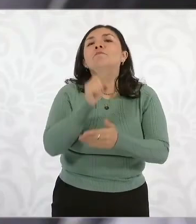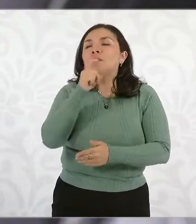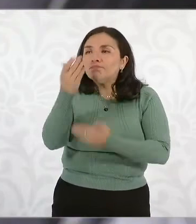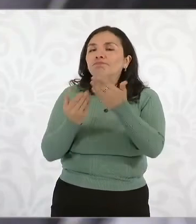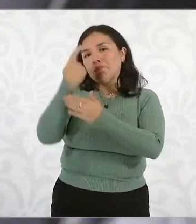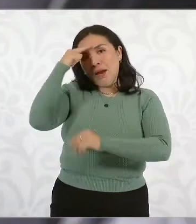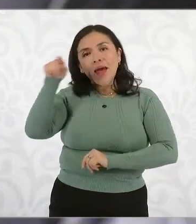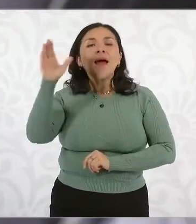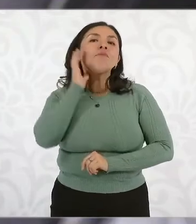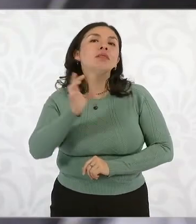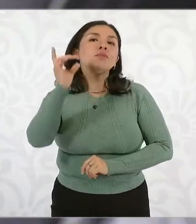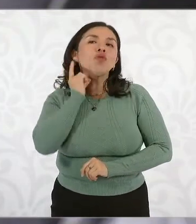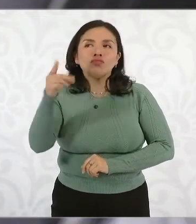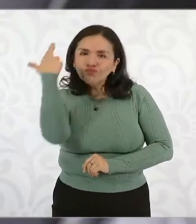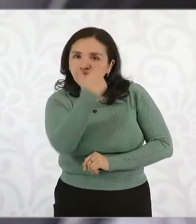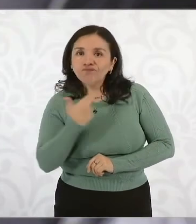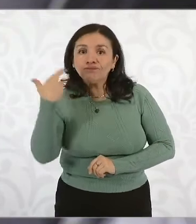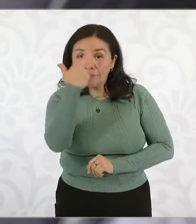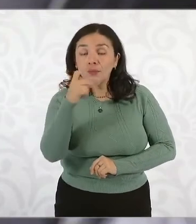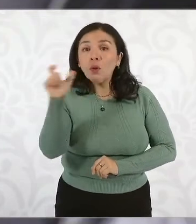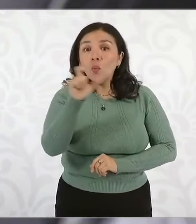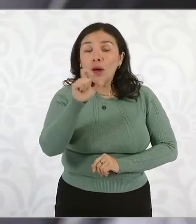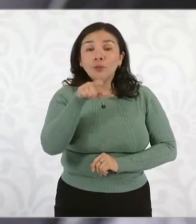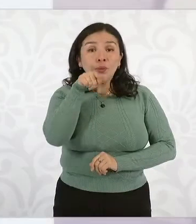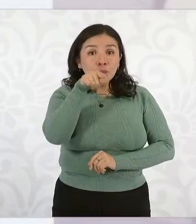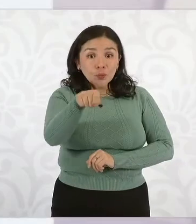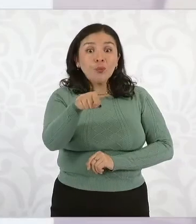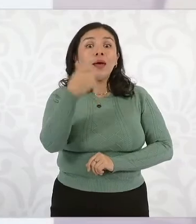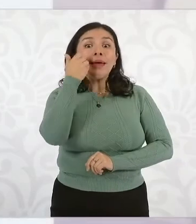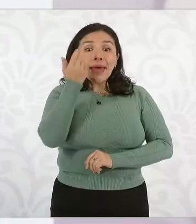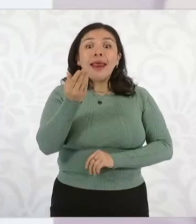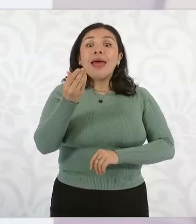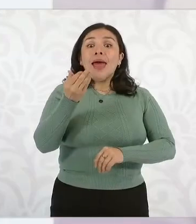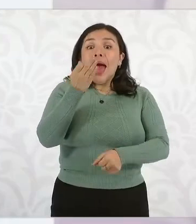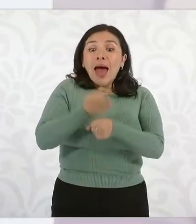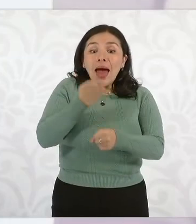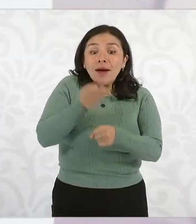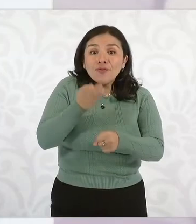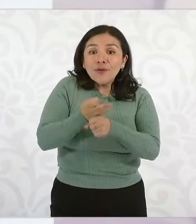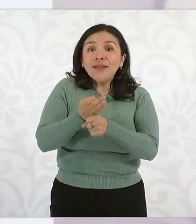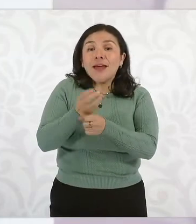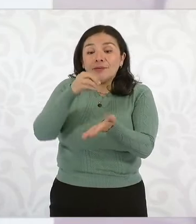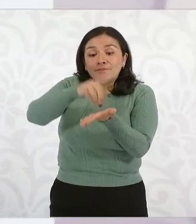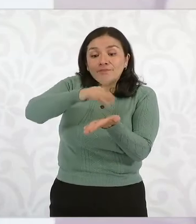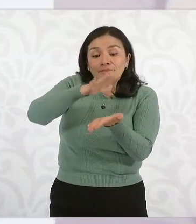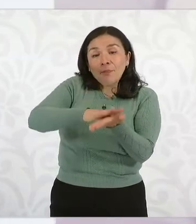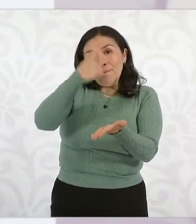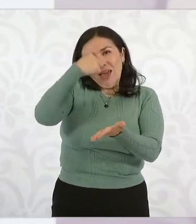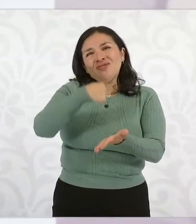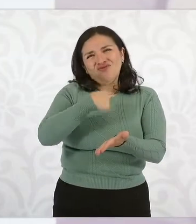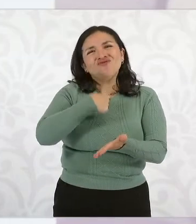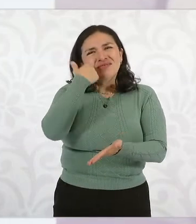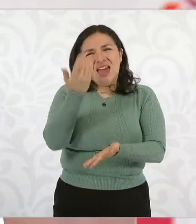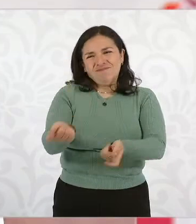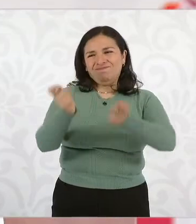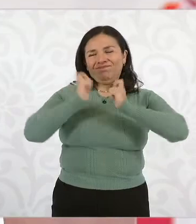la Unión, que una vez que se inscriban, que es el momento en que desean ser